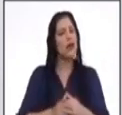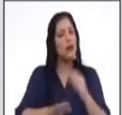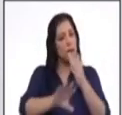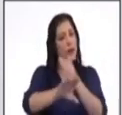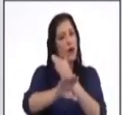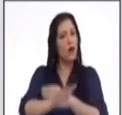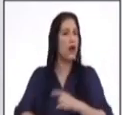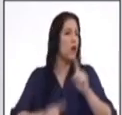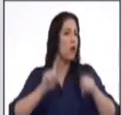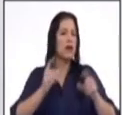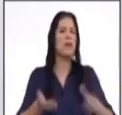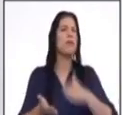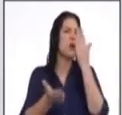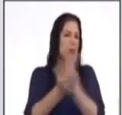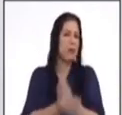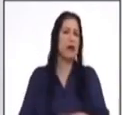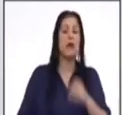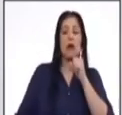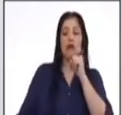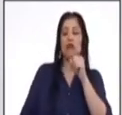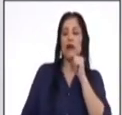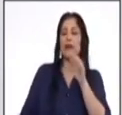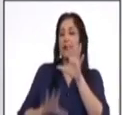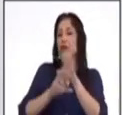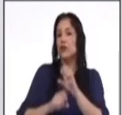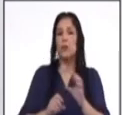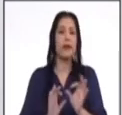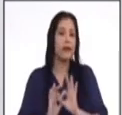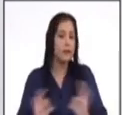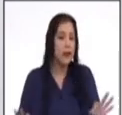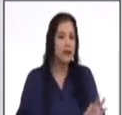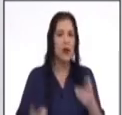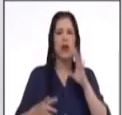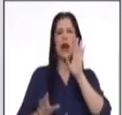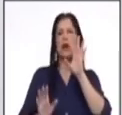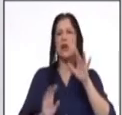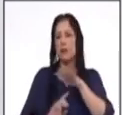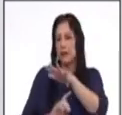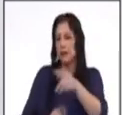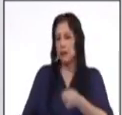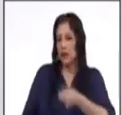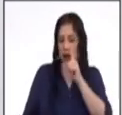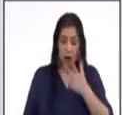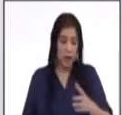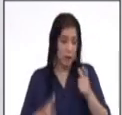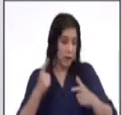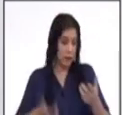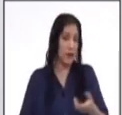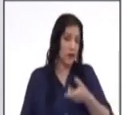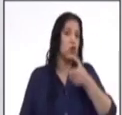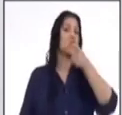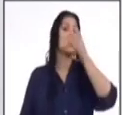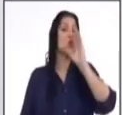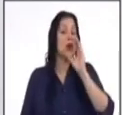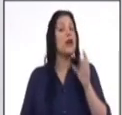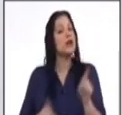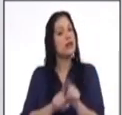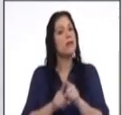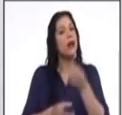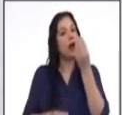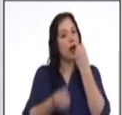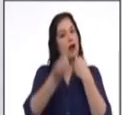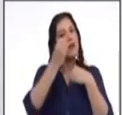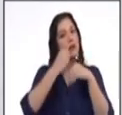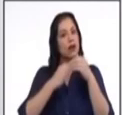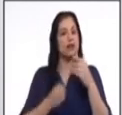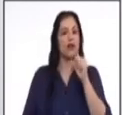superar problemas como escasos hábitos de higiene, la contaminación del agua para el consumo humano y la